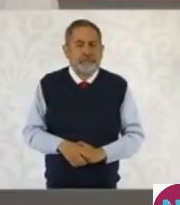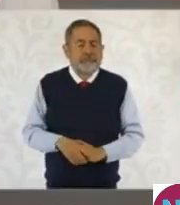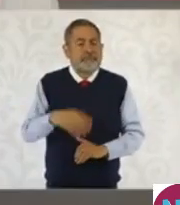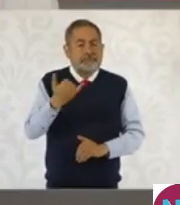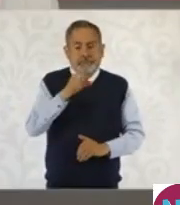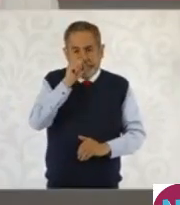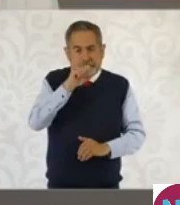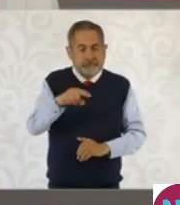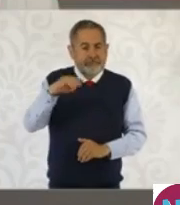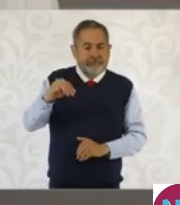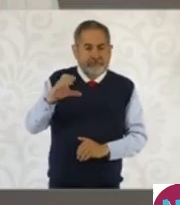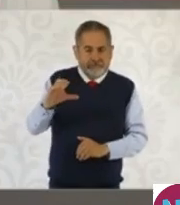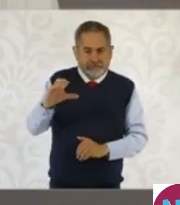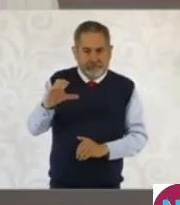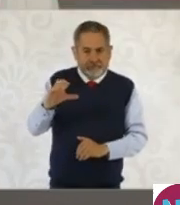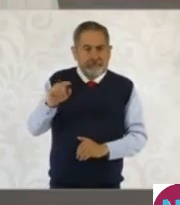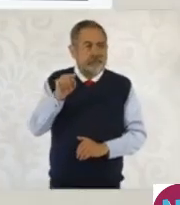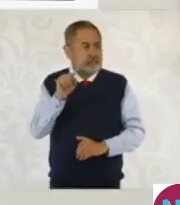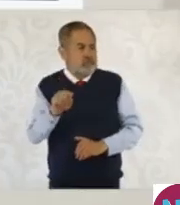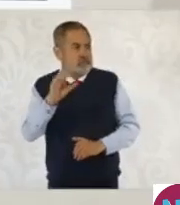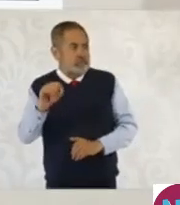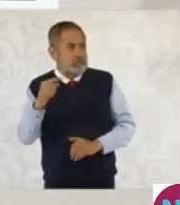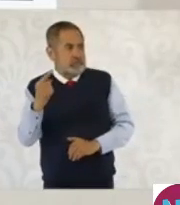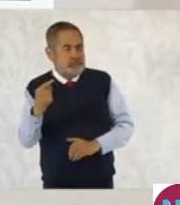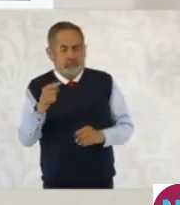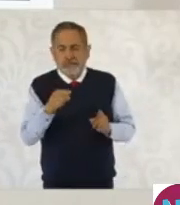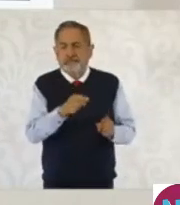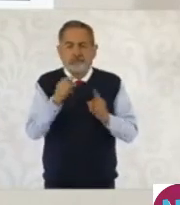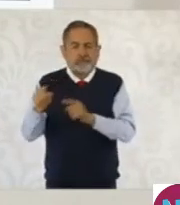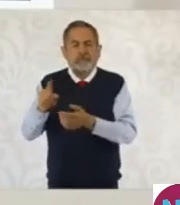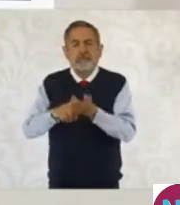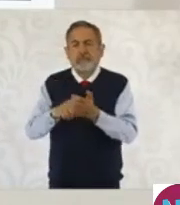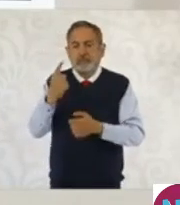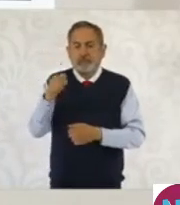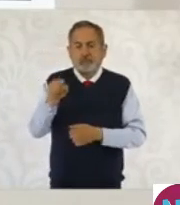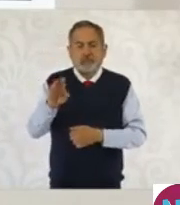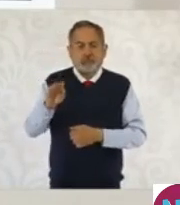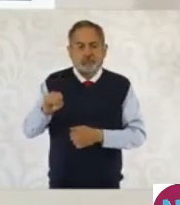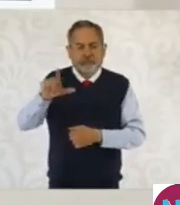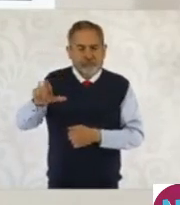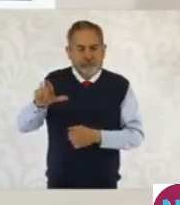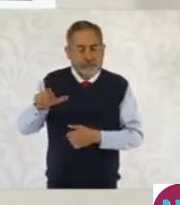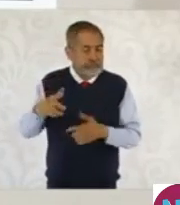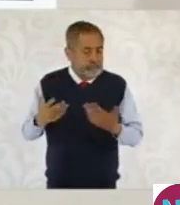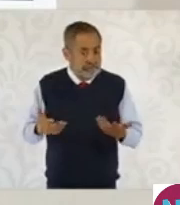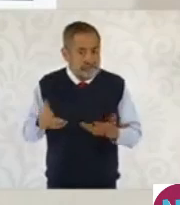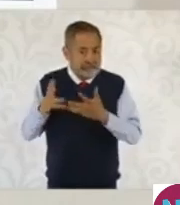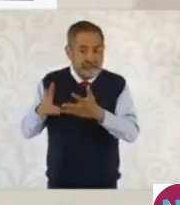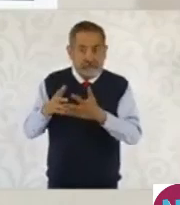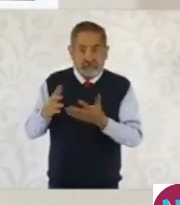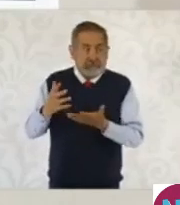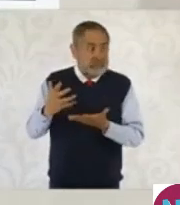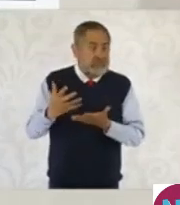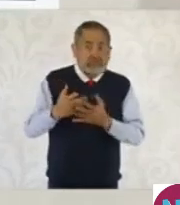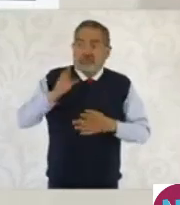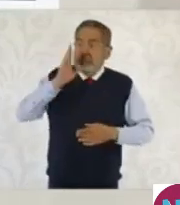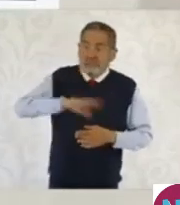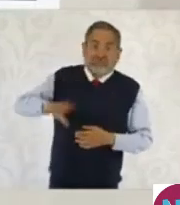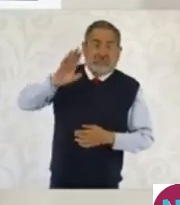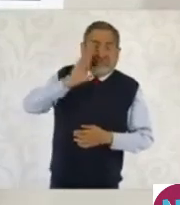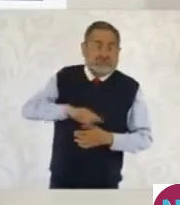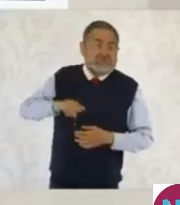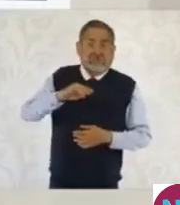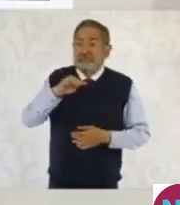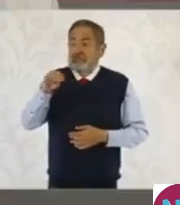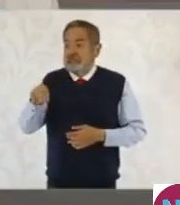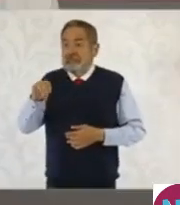Y Movimiento Ciudadano de 0.09 a 1.97. O sea que así que digan que qué mal le fue a la